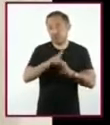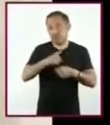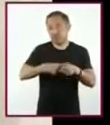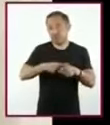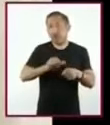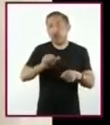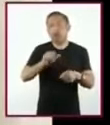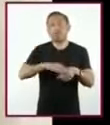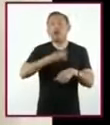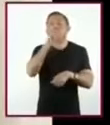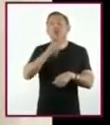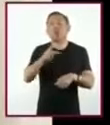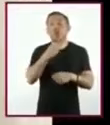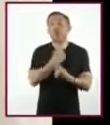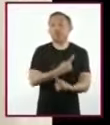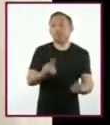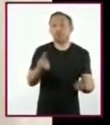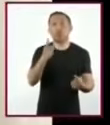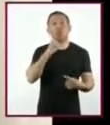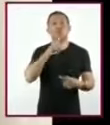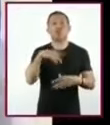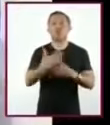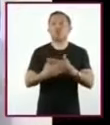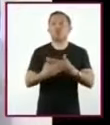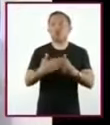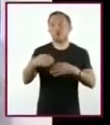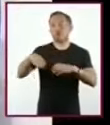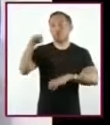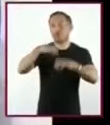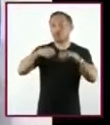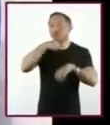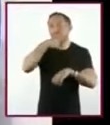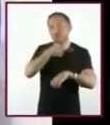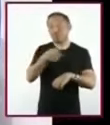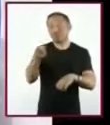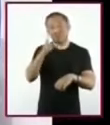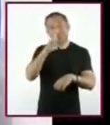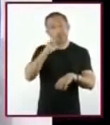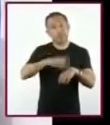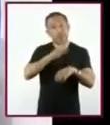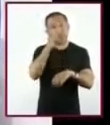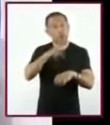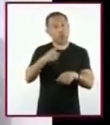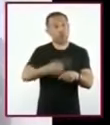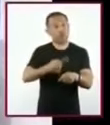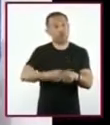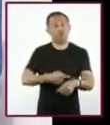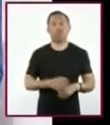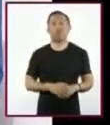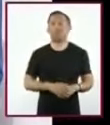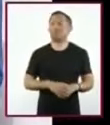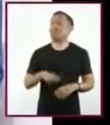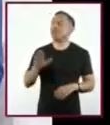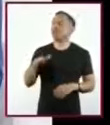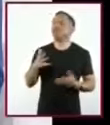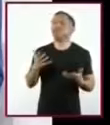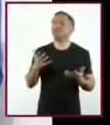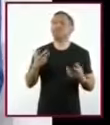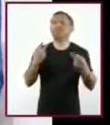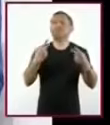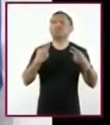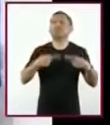más vulnerables, niños, mujeres embarazadas y adultos mayores. Algo que rápidamente puede hacer la gente para